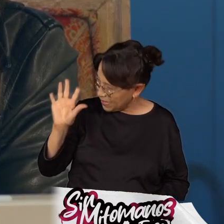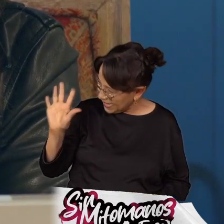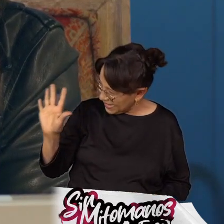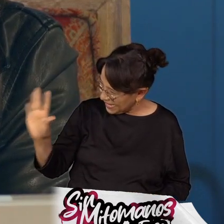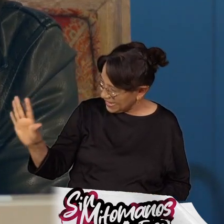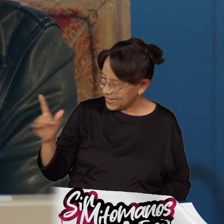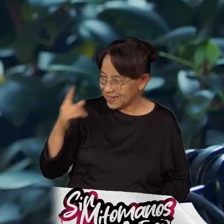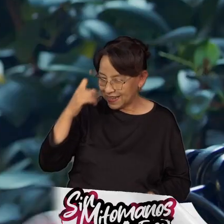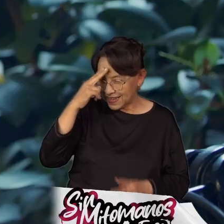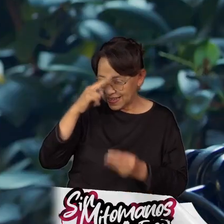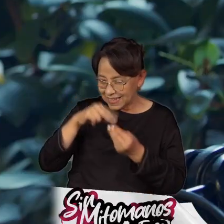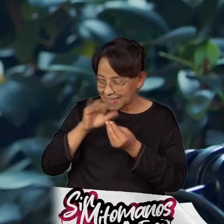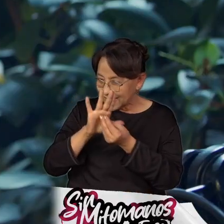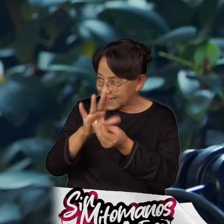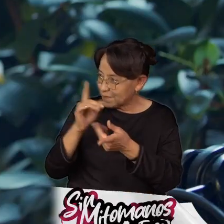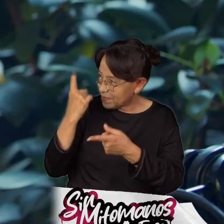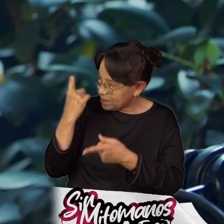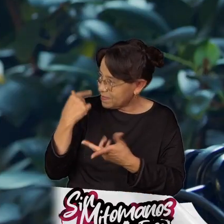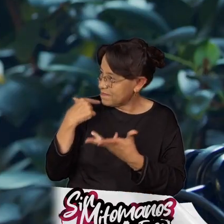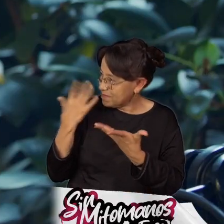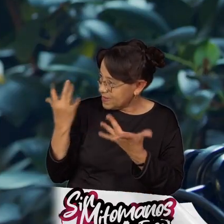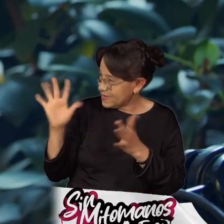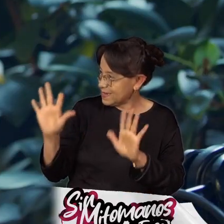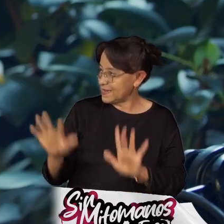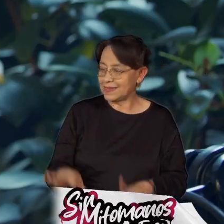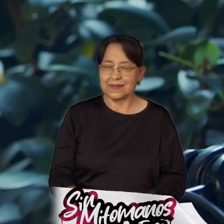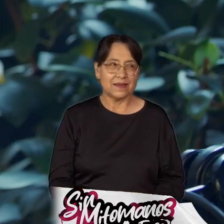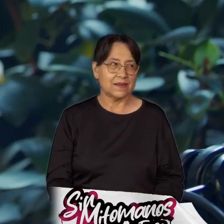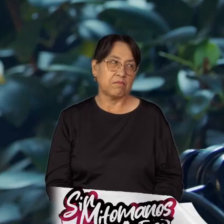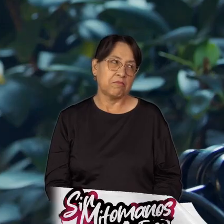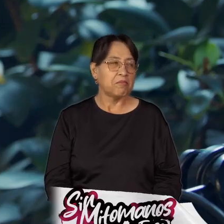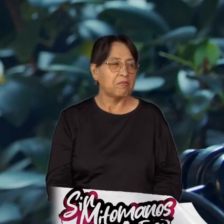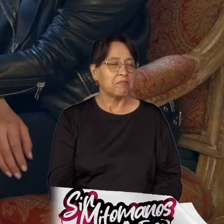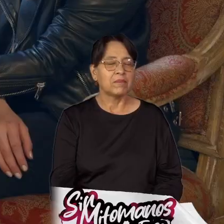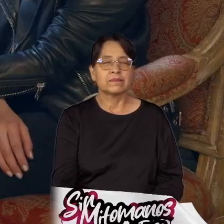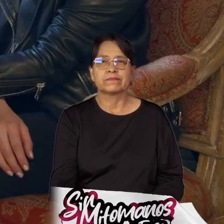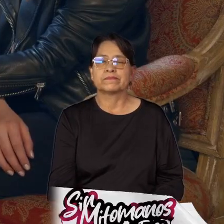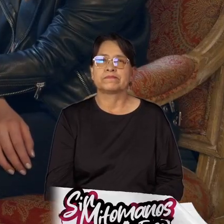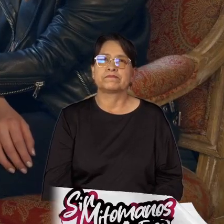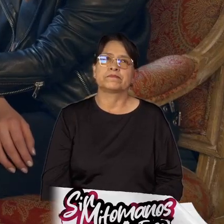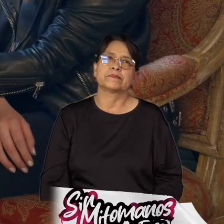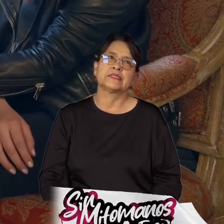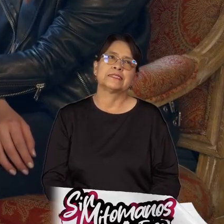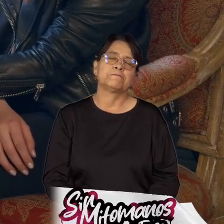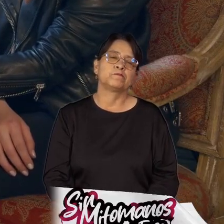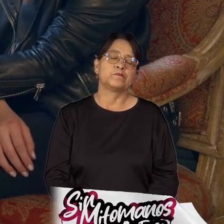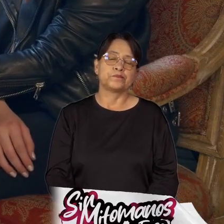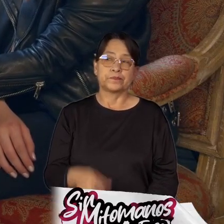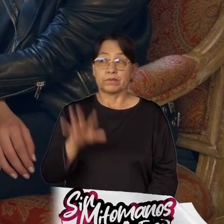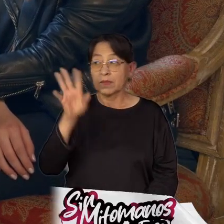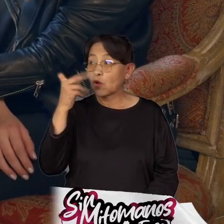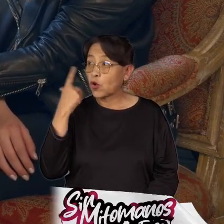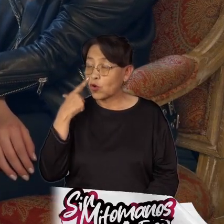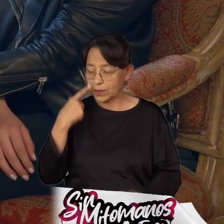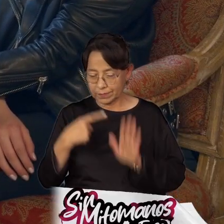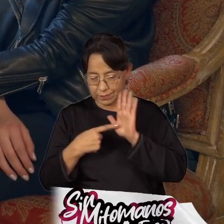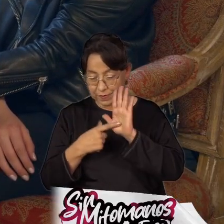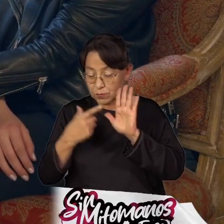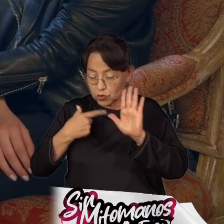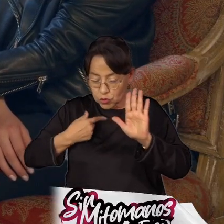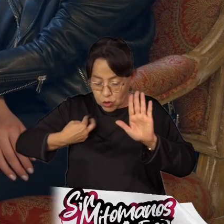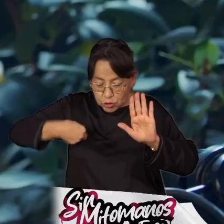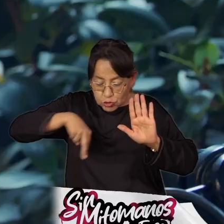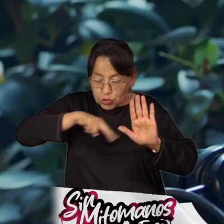No, porque en realidad la idea es desvirtuar el mito, ¿no? Bueno, yo quiero presentar lo que sería para